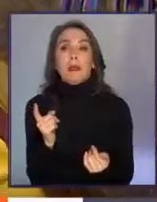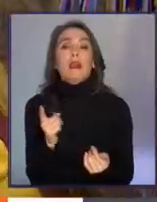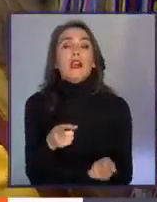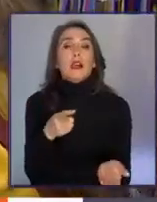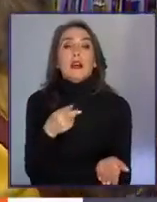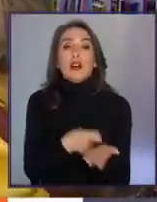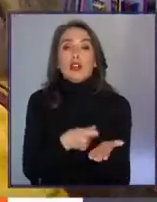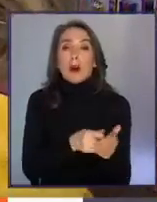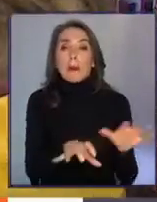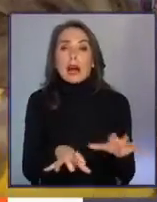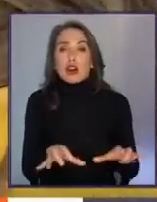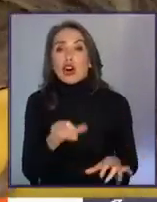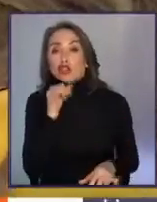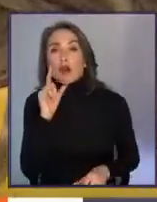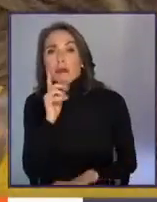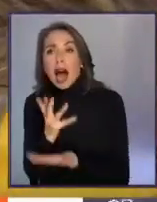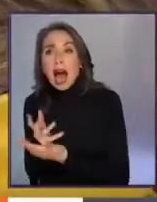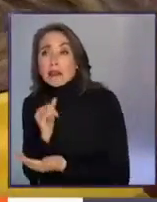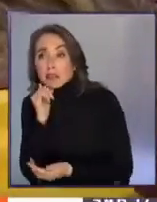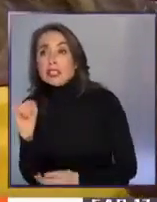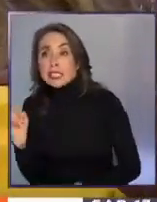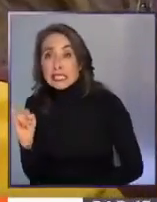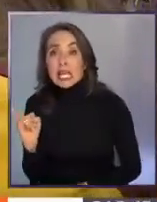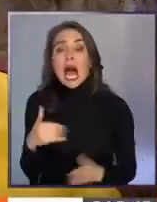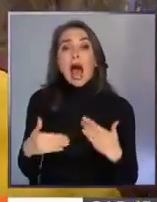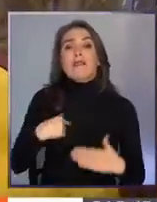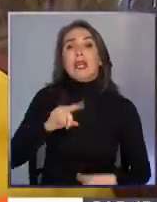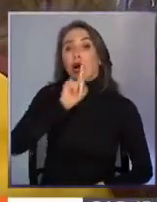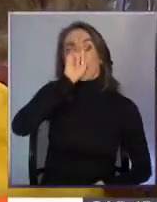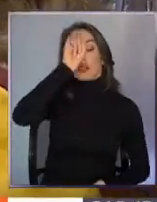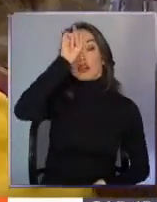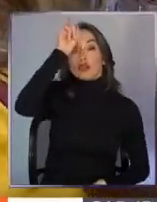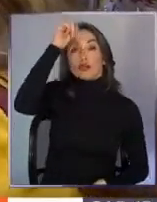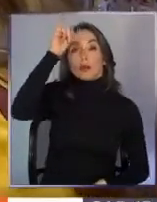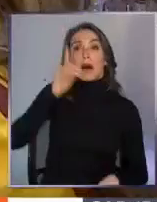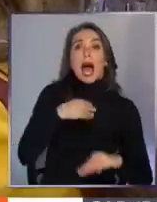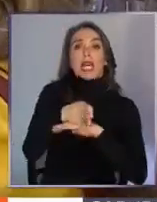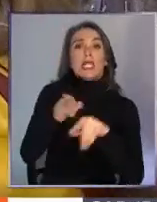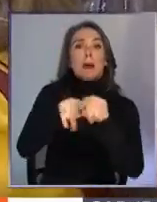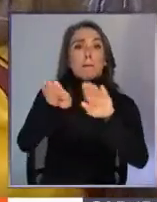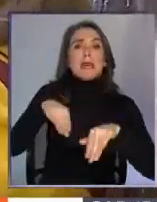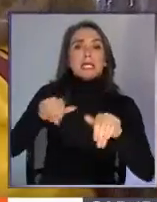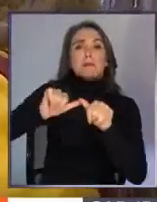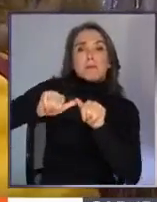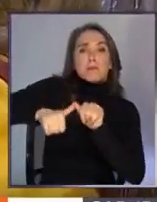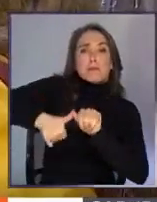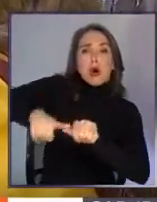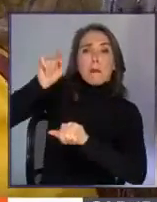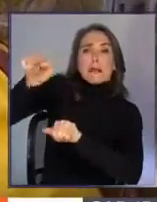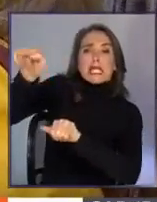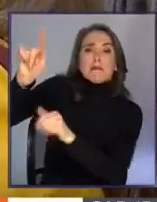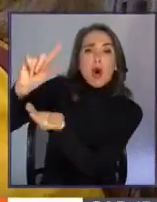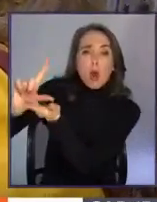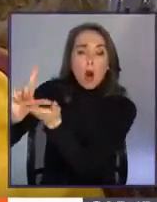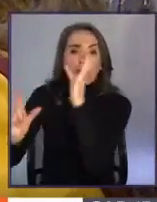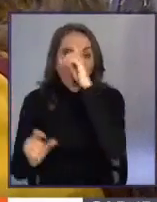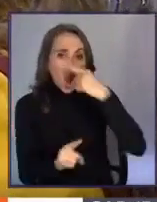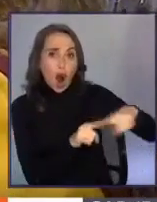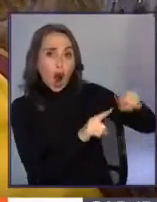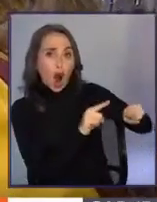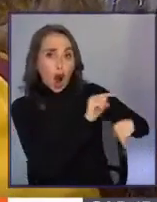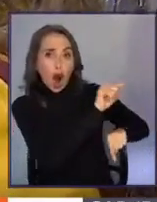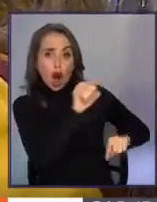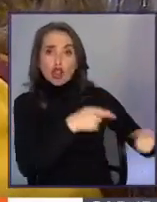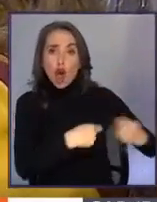que quizás no sabes que están, ¿verdad? Exacto, porque uno está acostumbrado como quizás a ir siempre a los mismos lugares, pero si te pones a buscar otros locales y lugares,